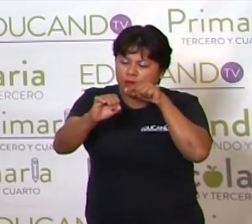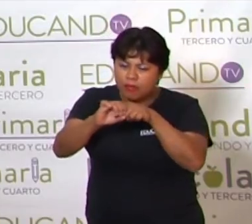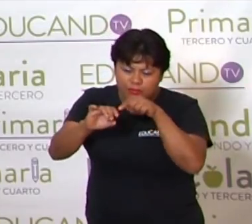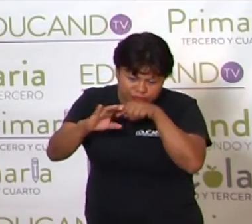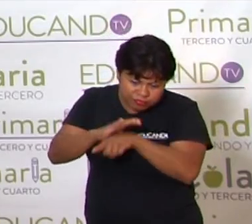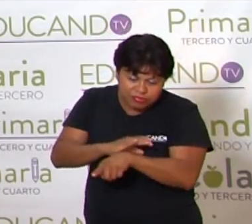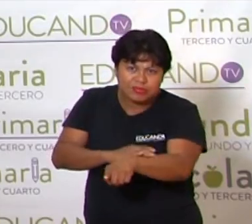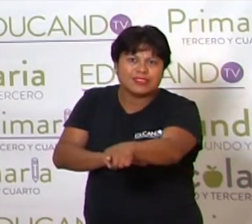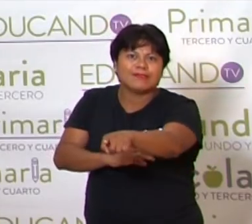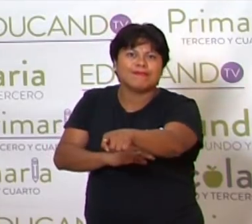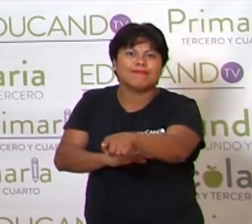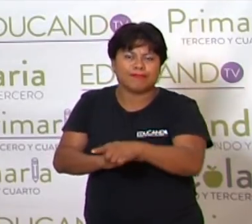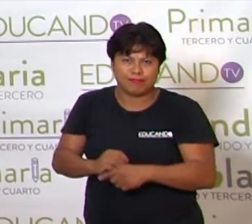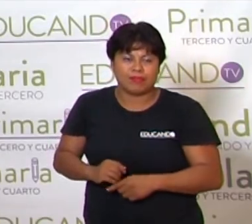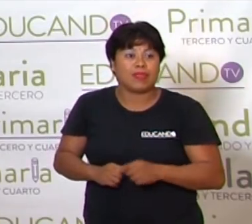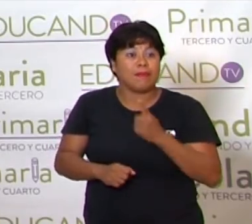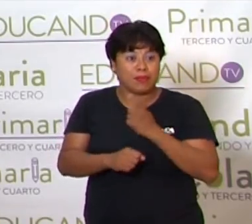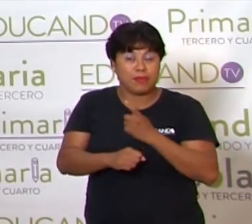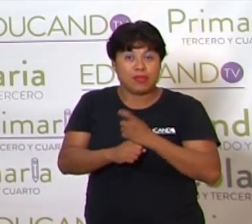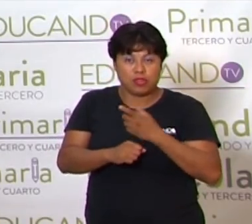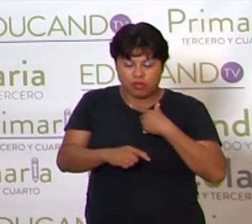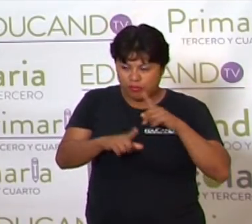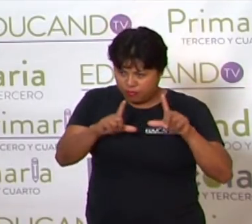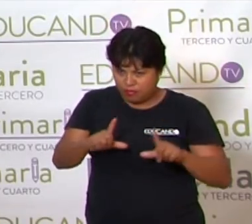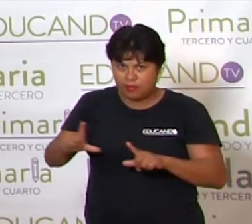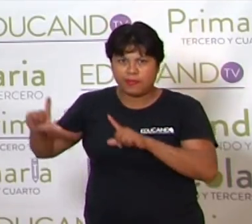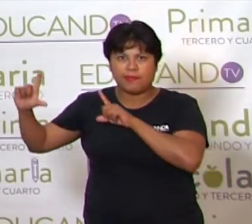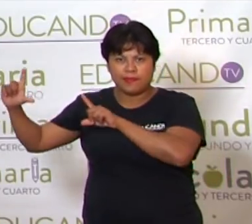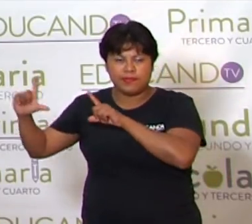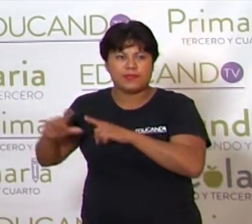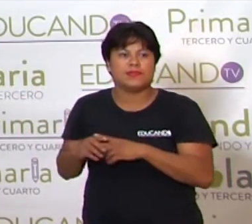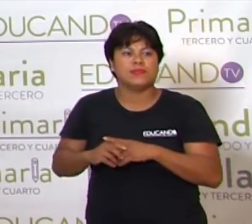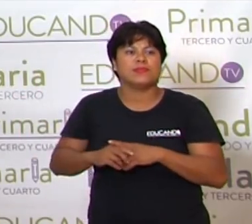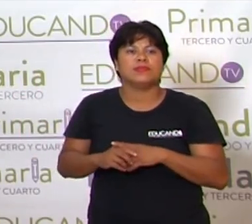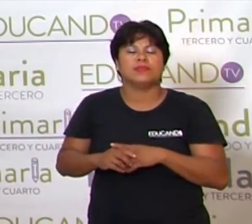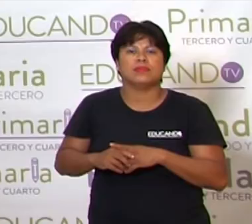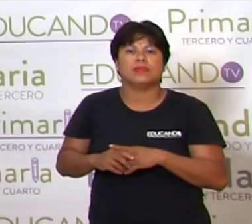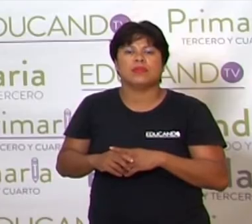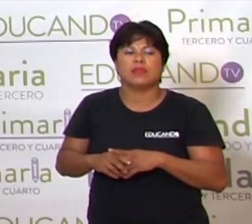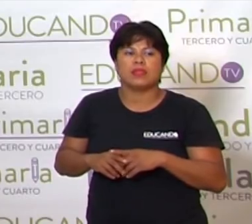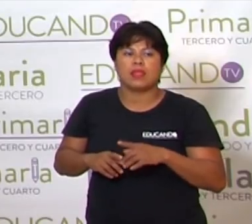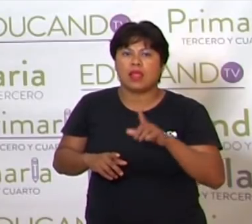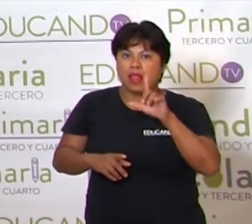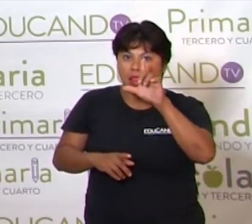Entonces primero voy a colocar mi imagen, la imagen.